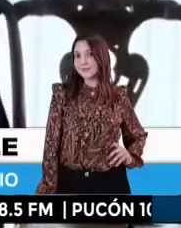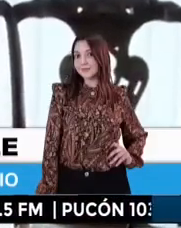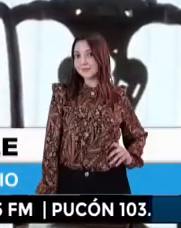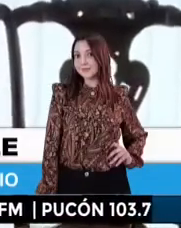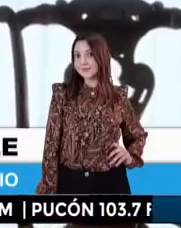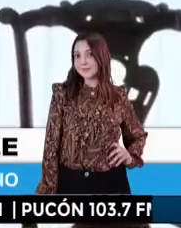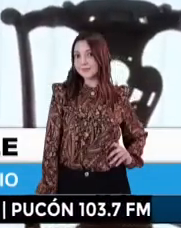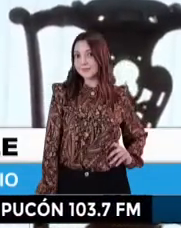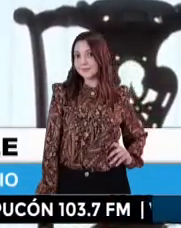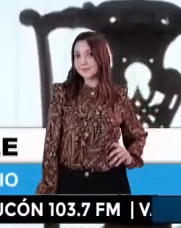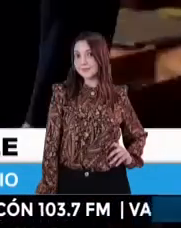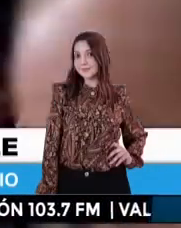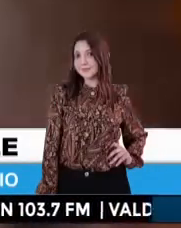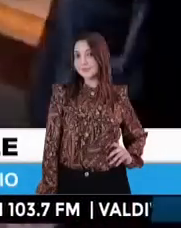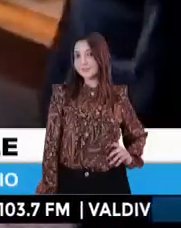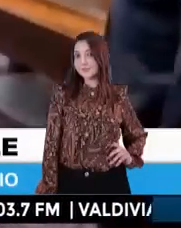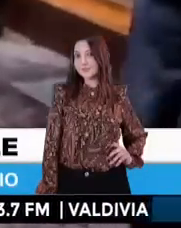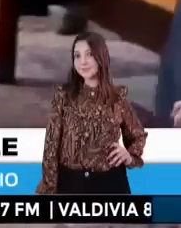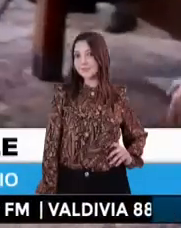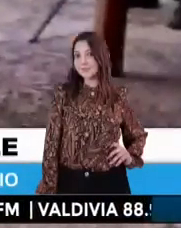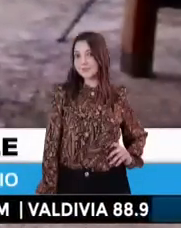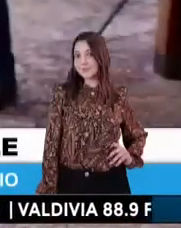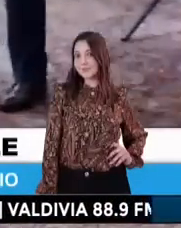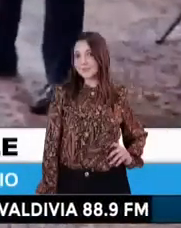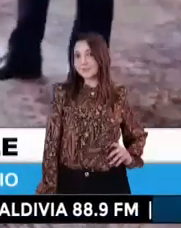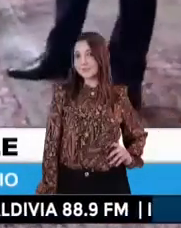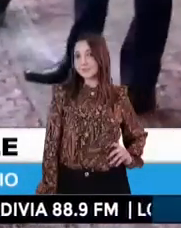tú nos interrumpes. Todavía no baja. Tú nos interrumpes. Los interrumpo. Líneas abiertas desde Brasilia. Gracias. Gracias, Daniel.